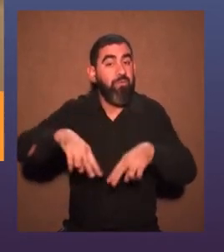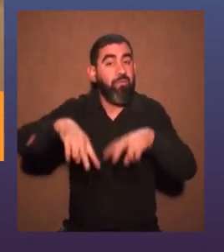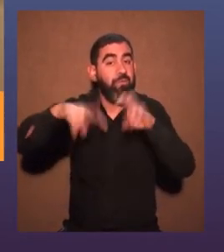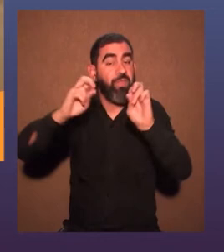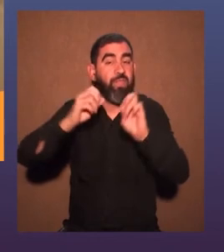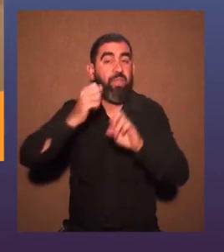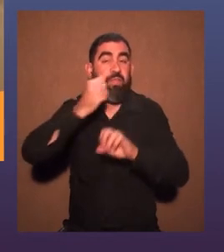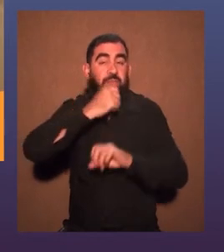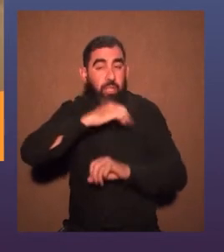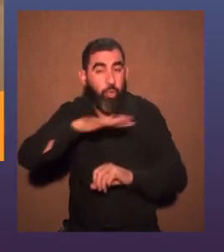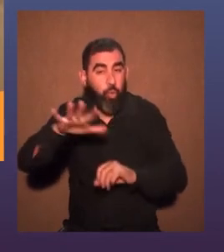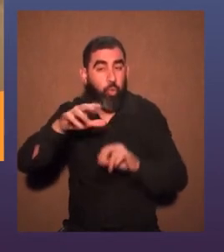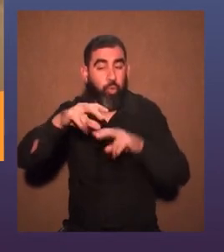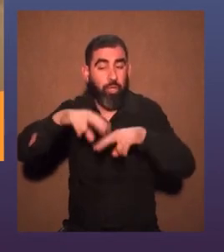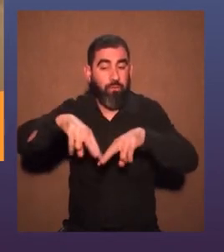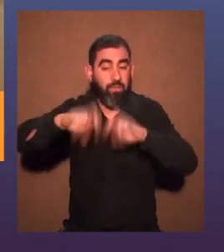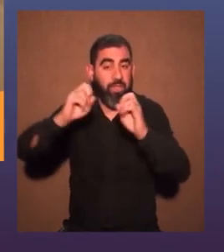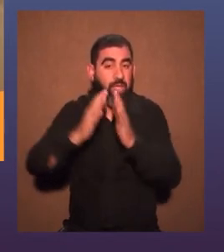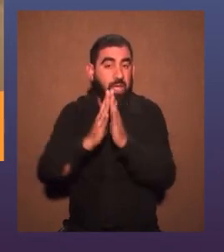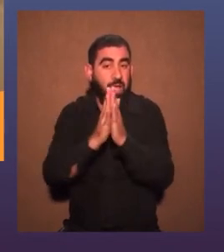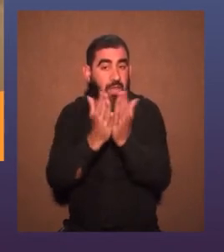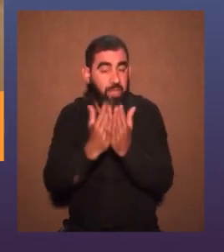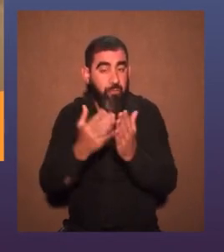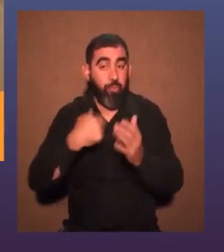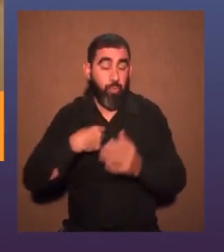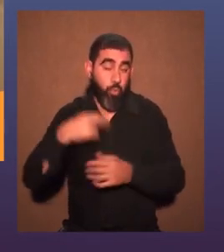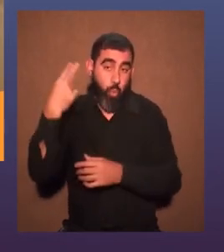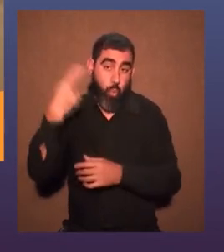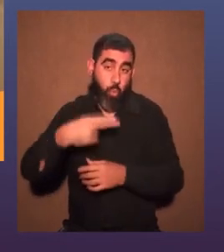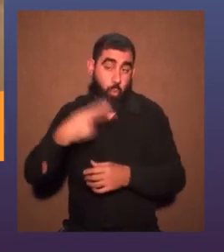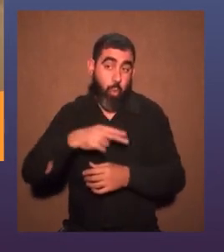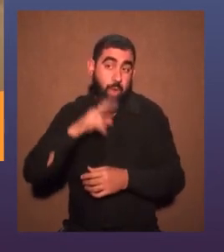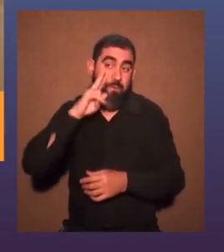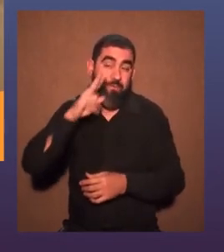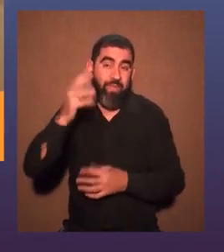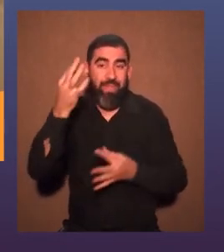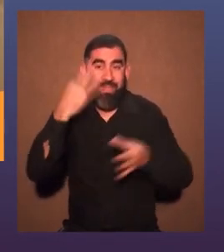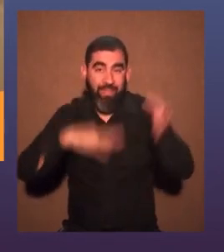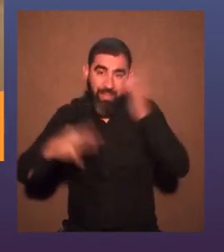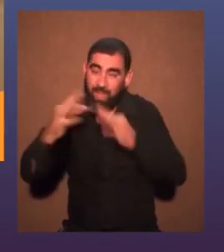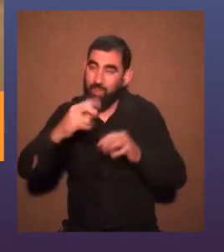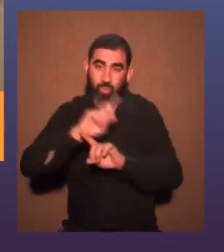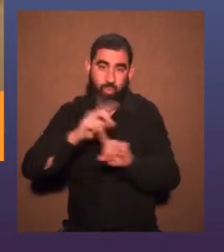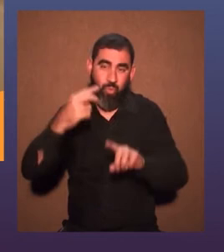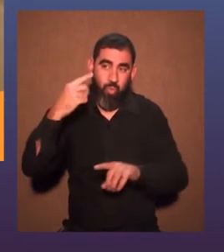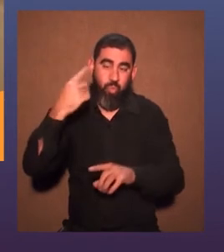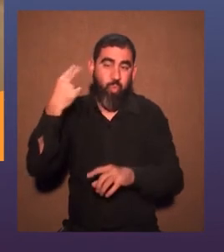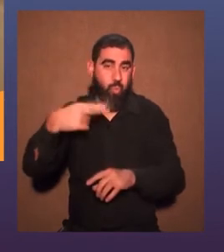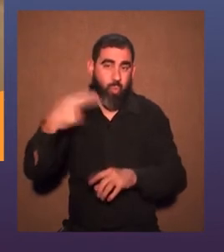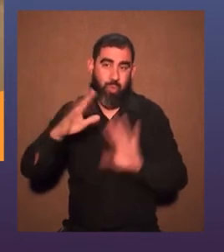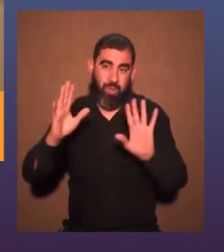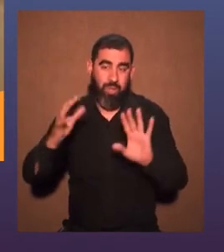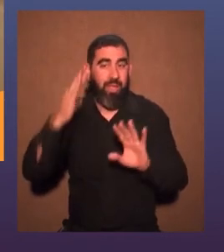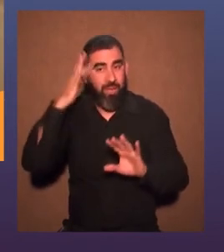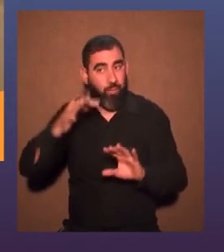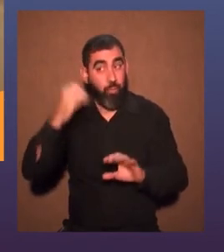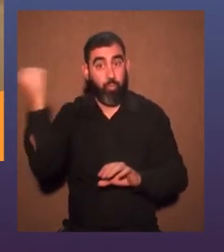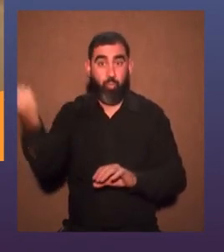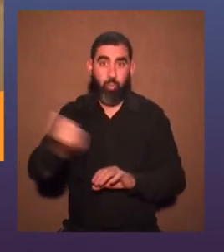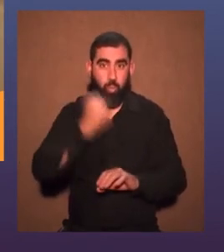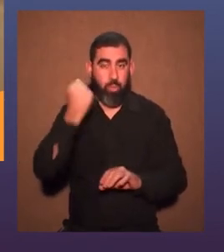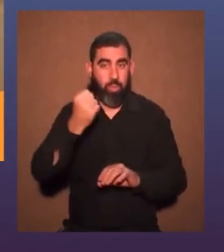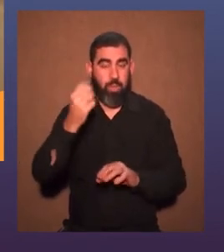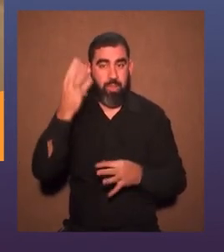hacia el libro. Bueno, yo nunca llegué a ver la obra de teatro de La Tregua, que parece que fue muy importante. Gabriel sí